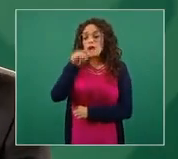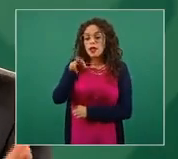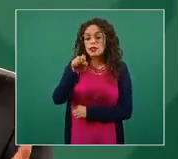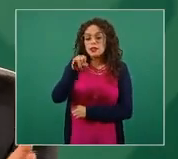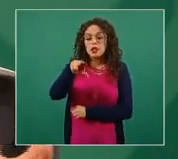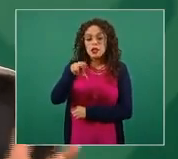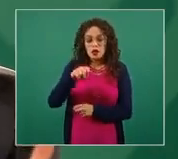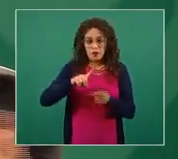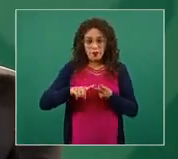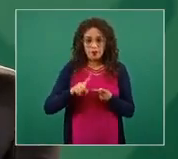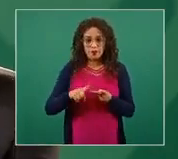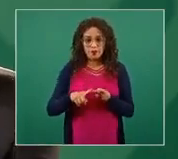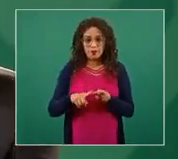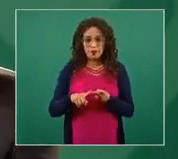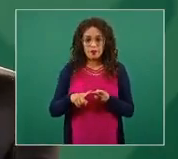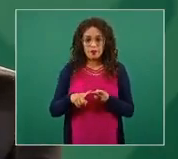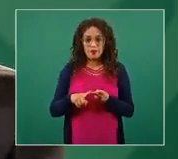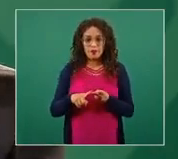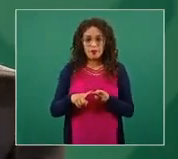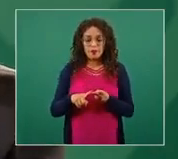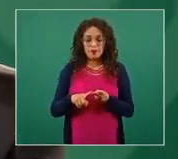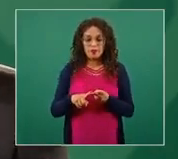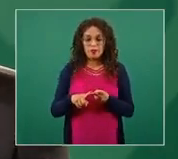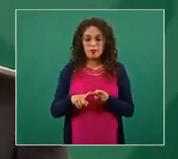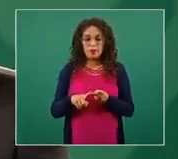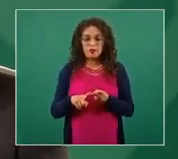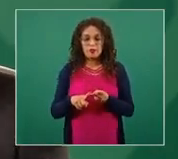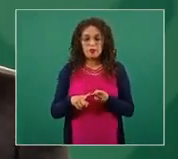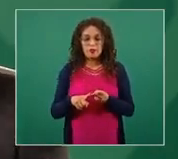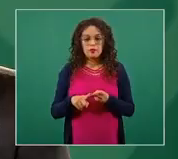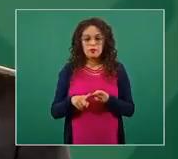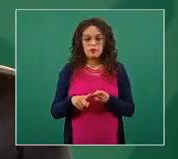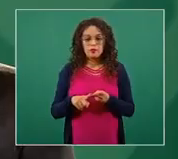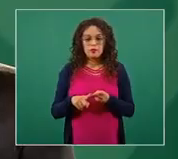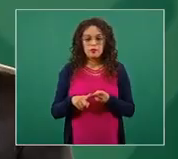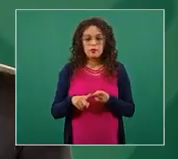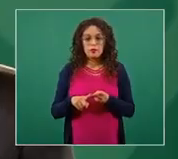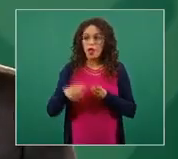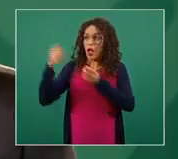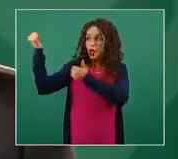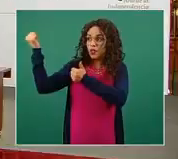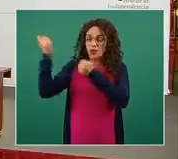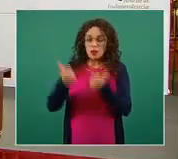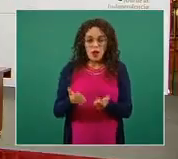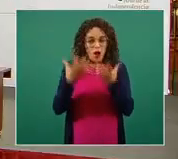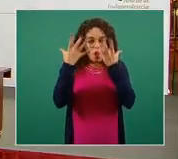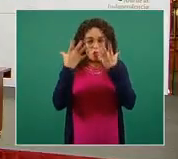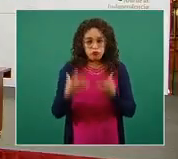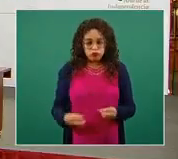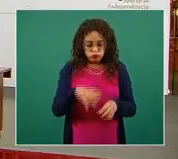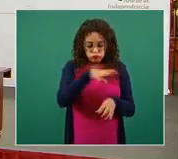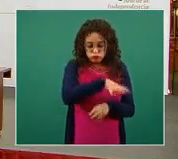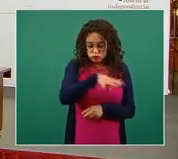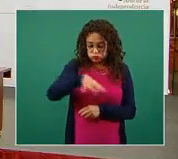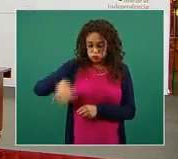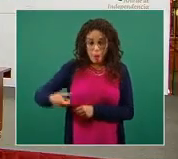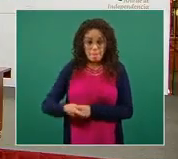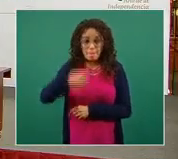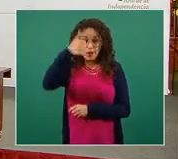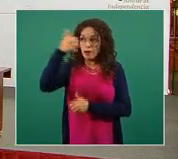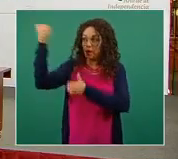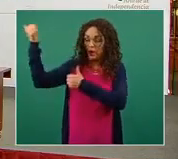llegará en granel, de hecho el próximo ya mañana tenemos el primer granel, llegará a